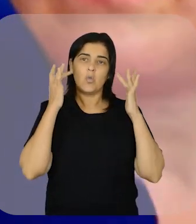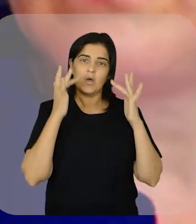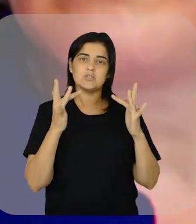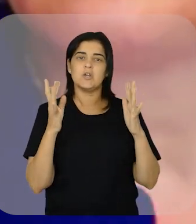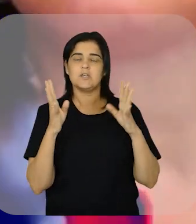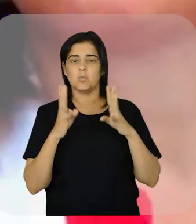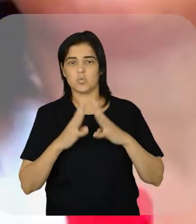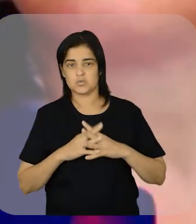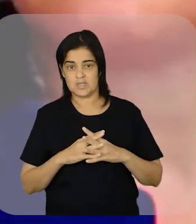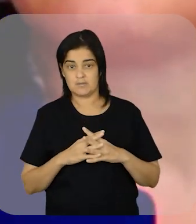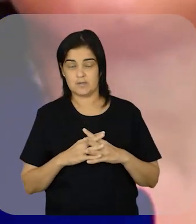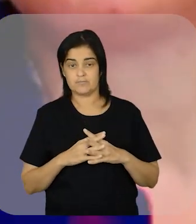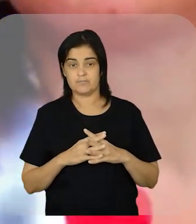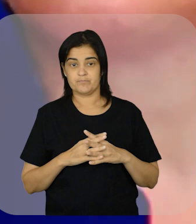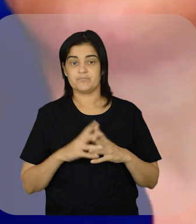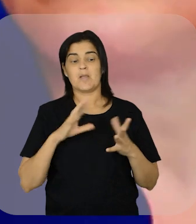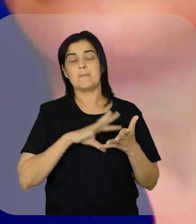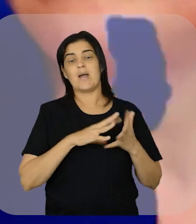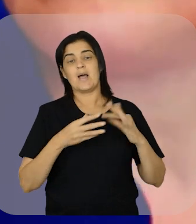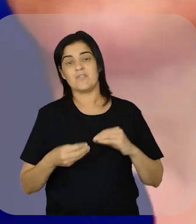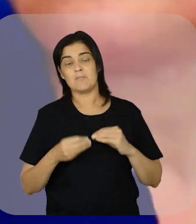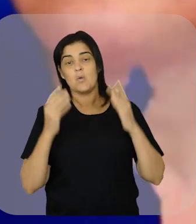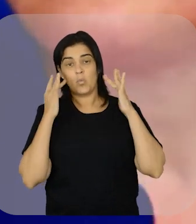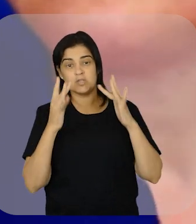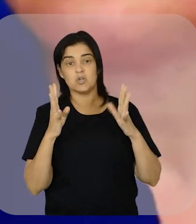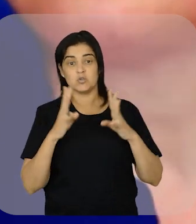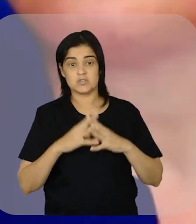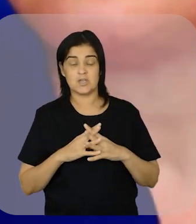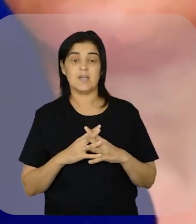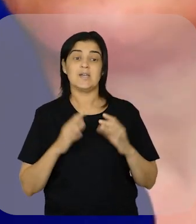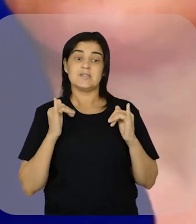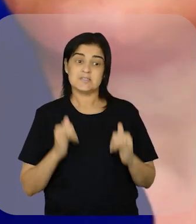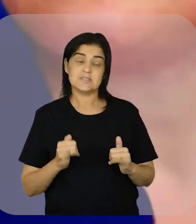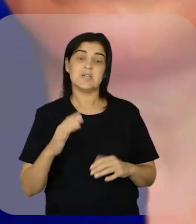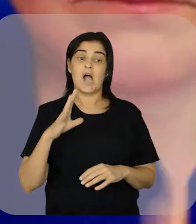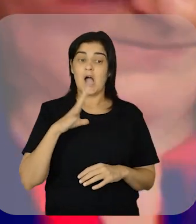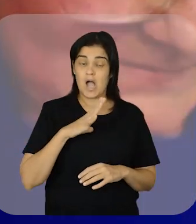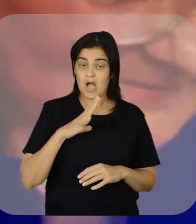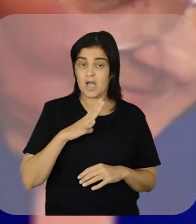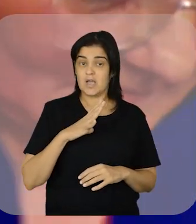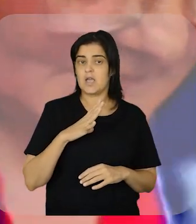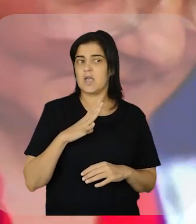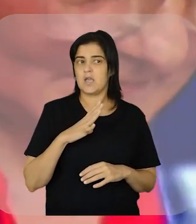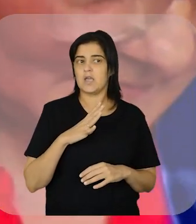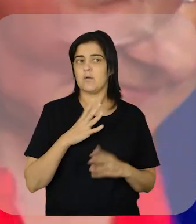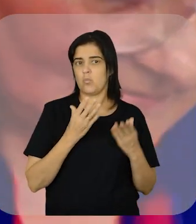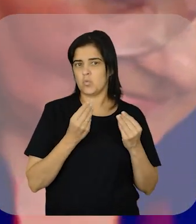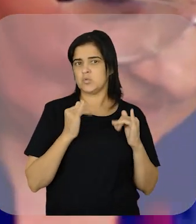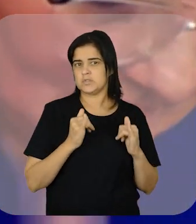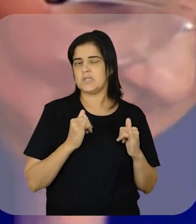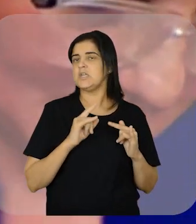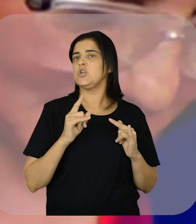educación inclusiva o en el paradigma de educación inclusiva. Si bien hay mucho, y de hecho celebramos que no